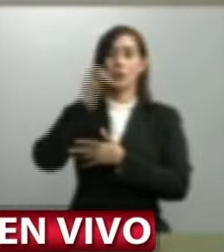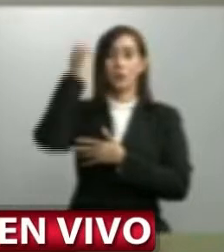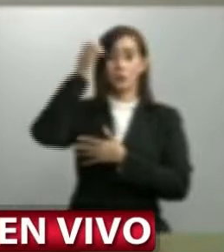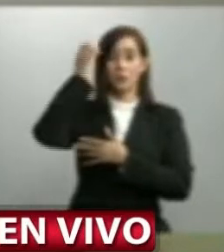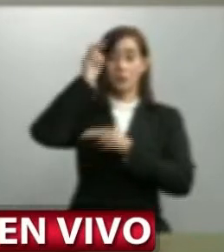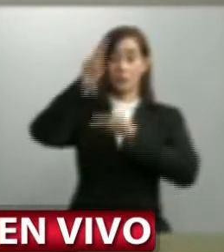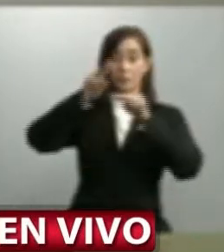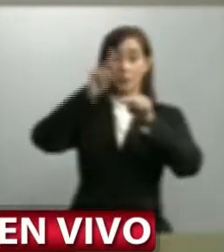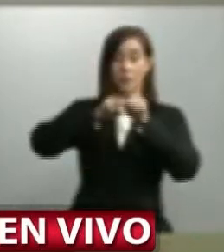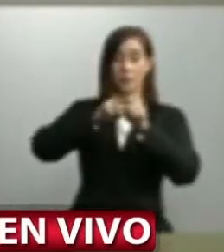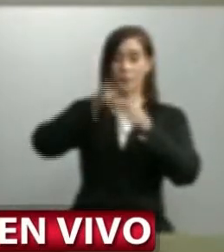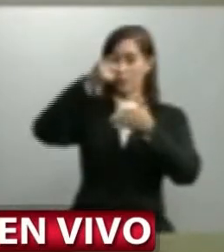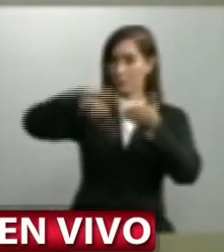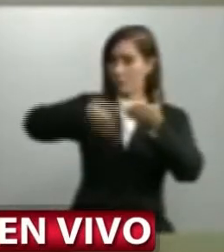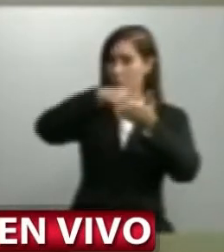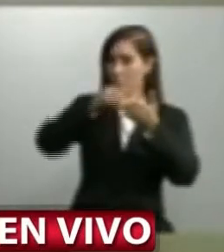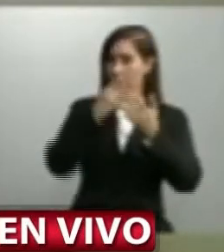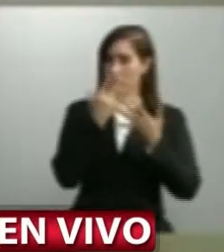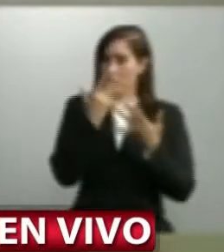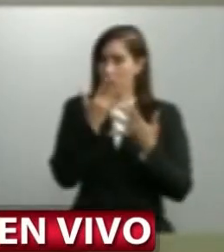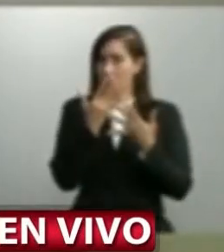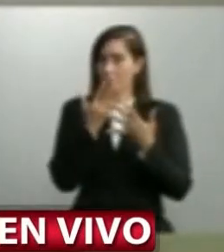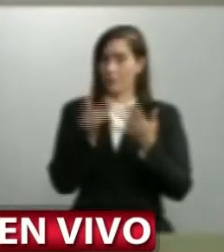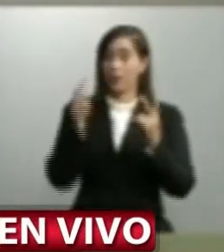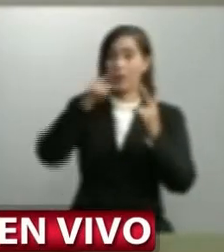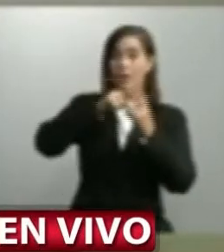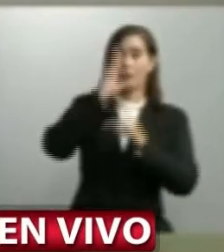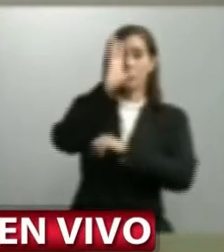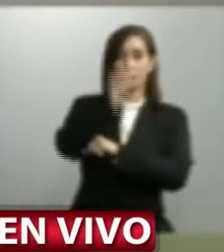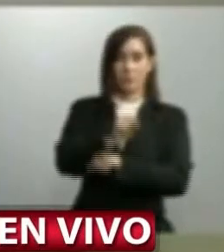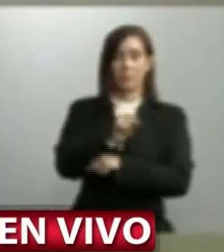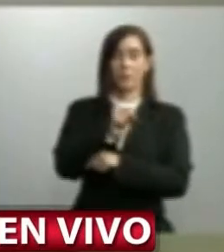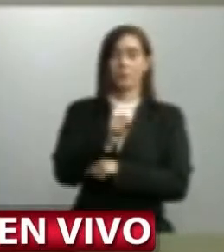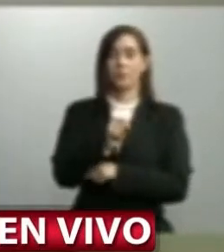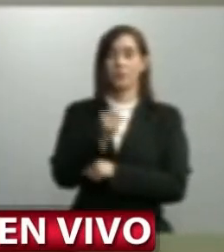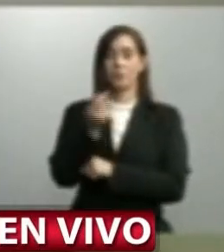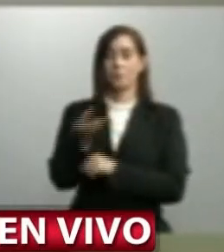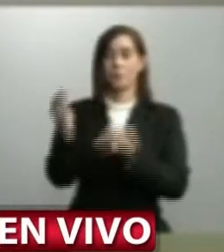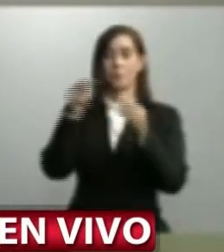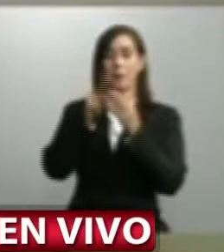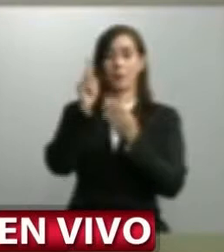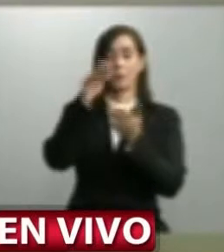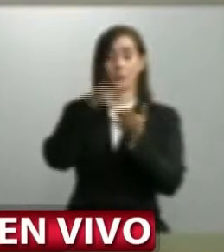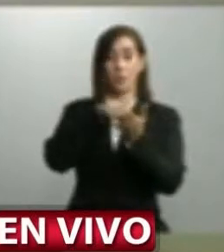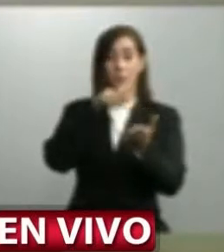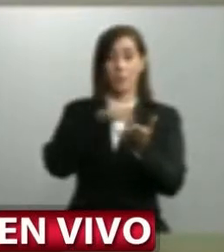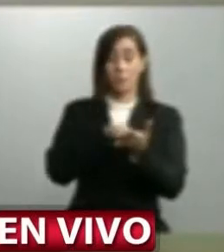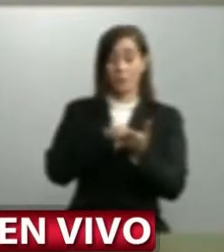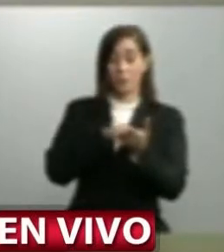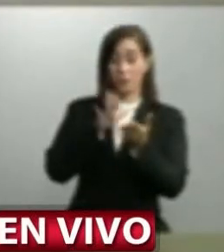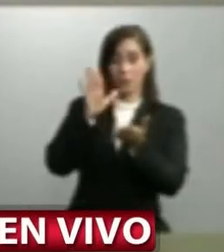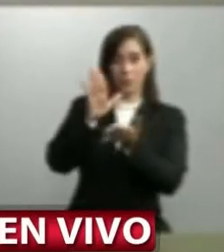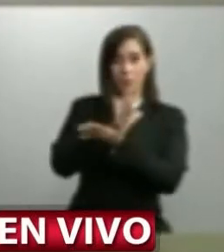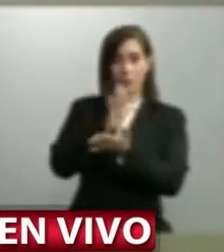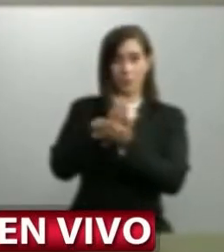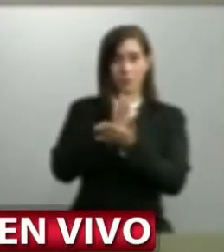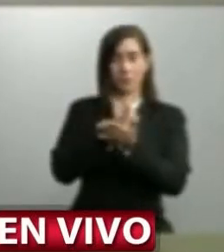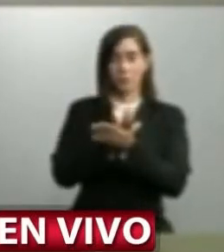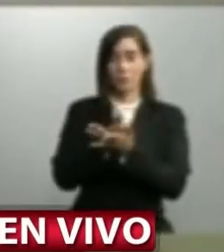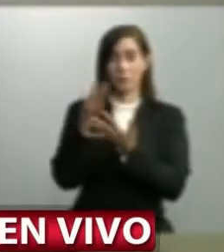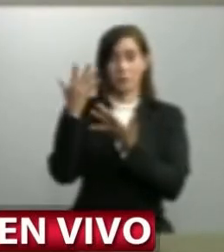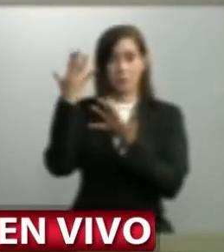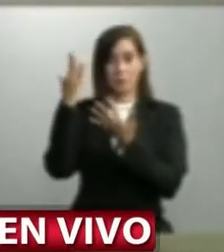septiembre. Más de 2 millones de estudiantes de centro educativo, tanto privado como públicos, están supuestos a acudir a